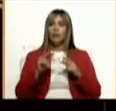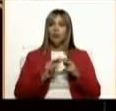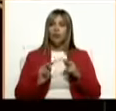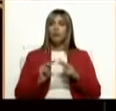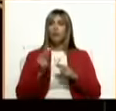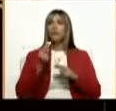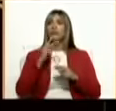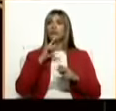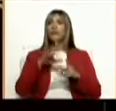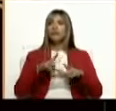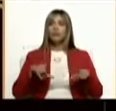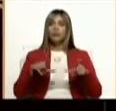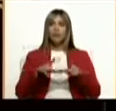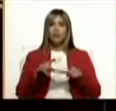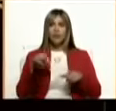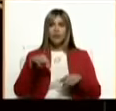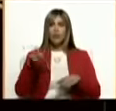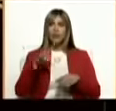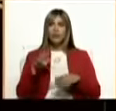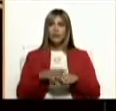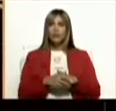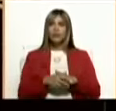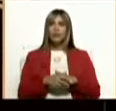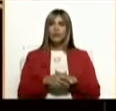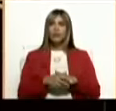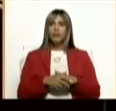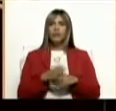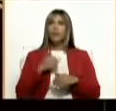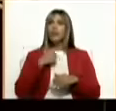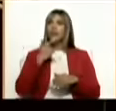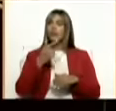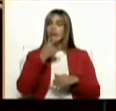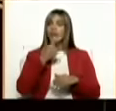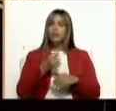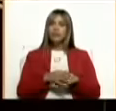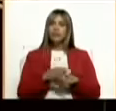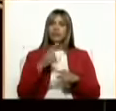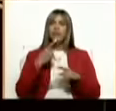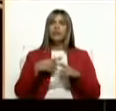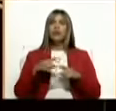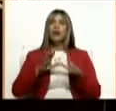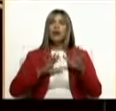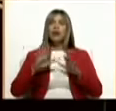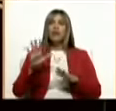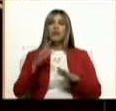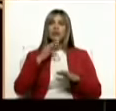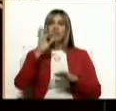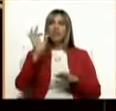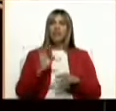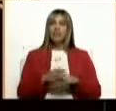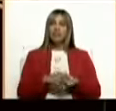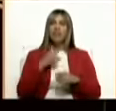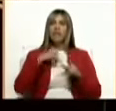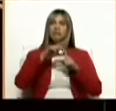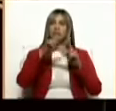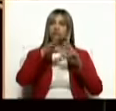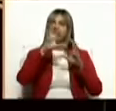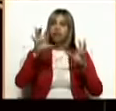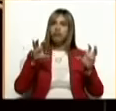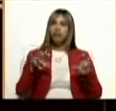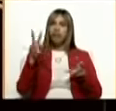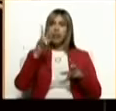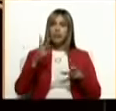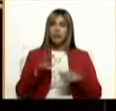cuadrados del territorio venezolano. Se dice fácil, pero es el 15% del